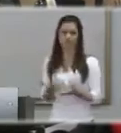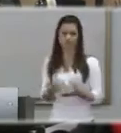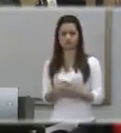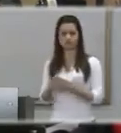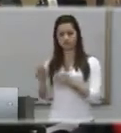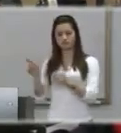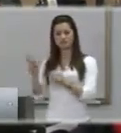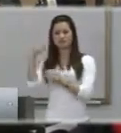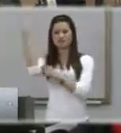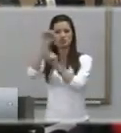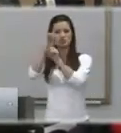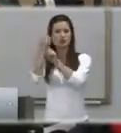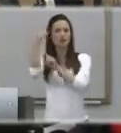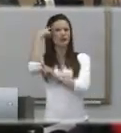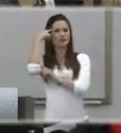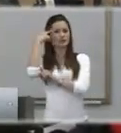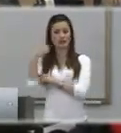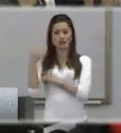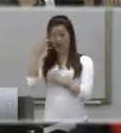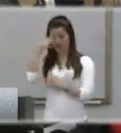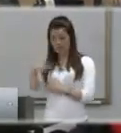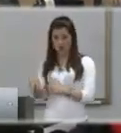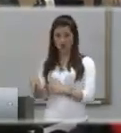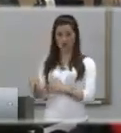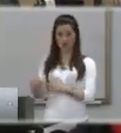qué nos dice la sociedad sobre tener hijos o hijas.